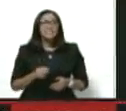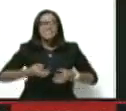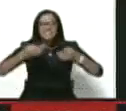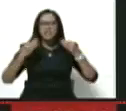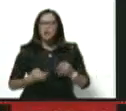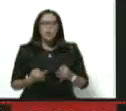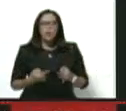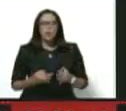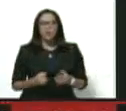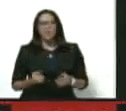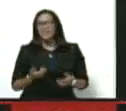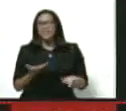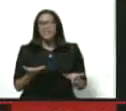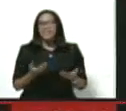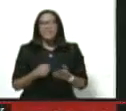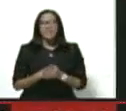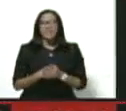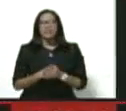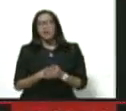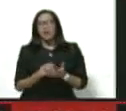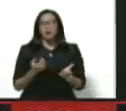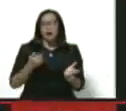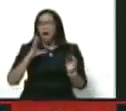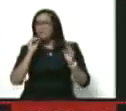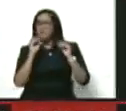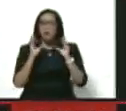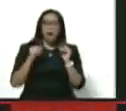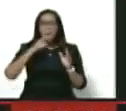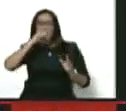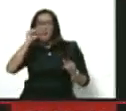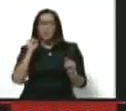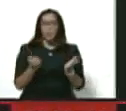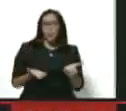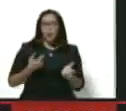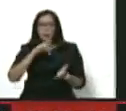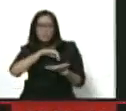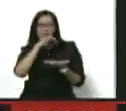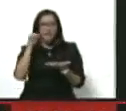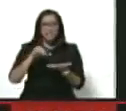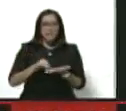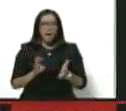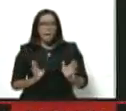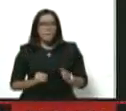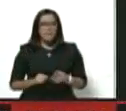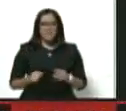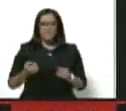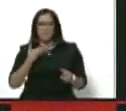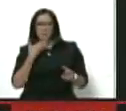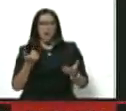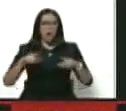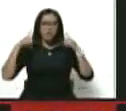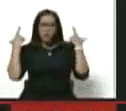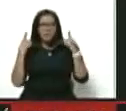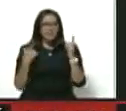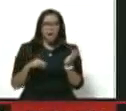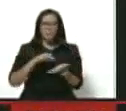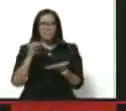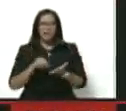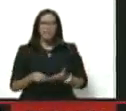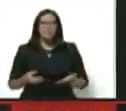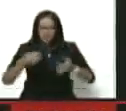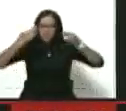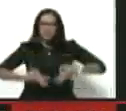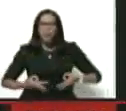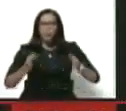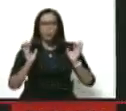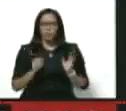llamaron. Vamos a permitir que Maduro desdiga de Miami y diga que La Guaira es mejor que Miami. Estoy seguro de